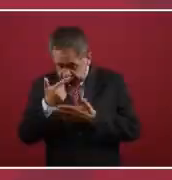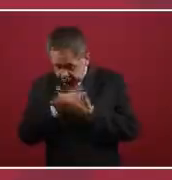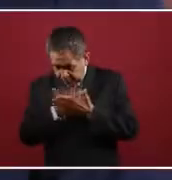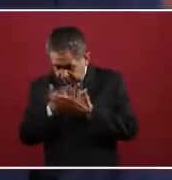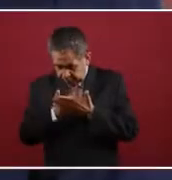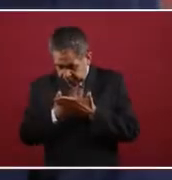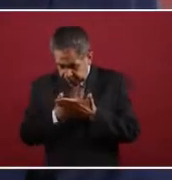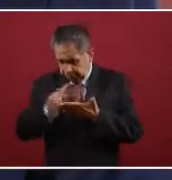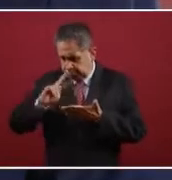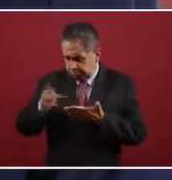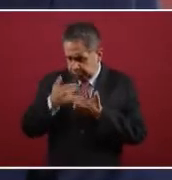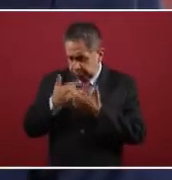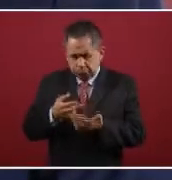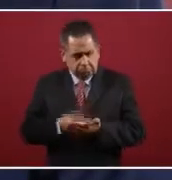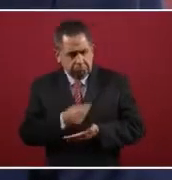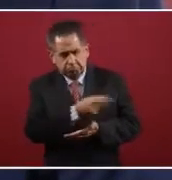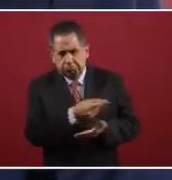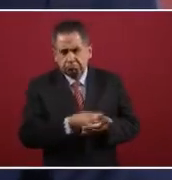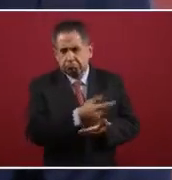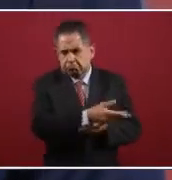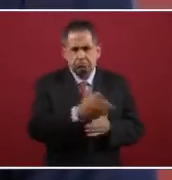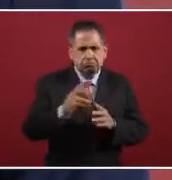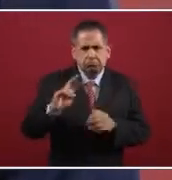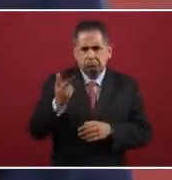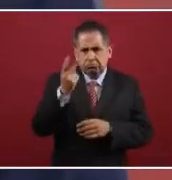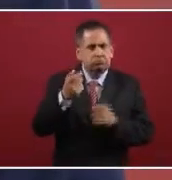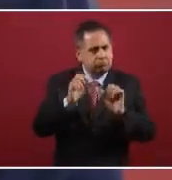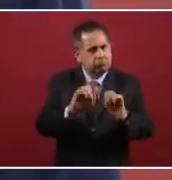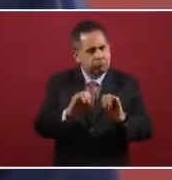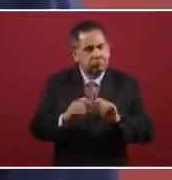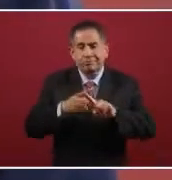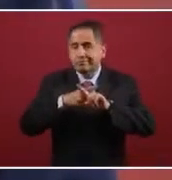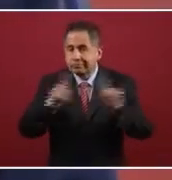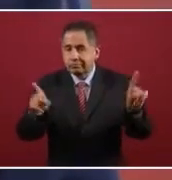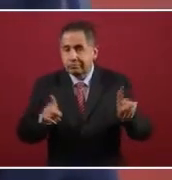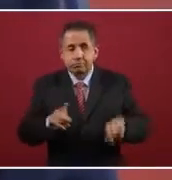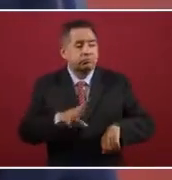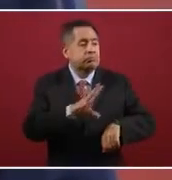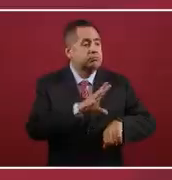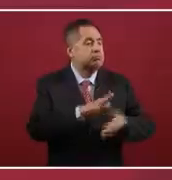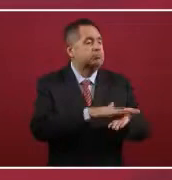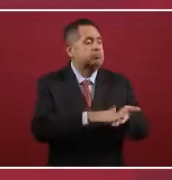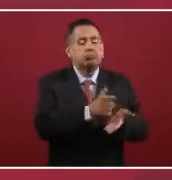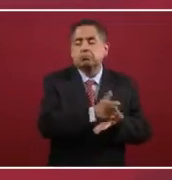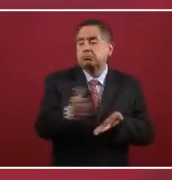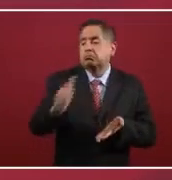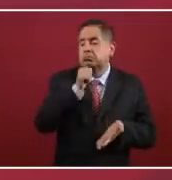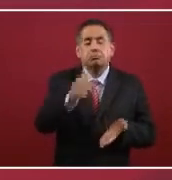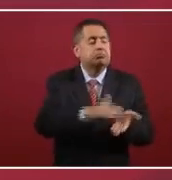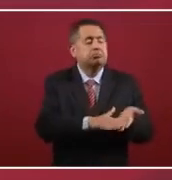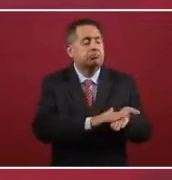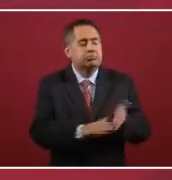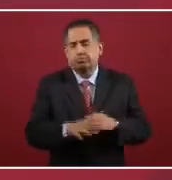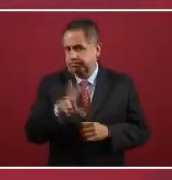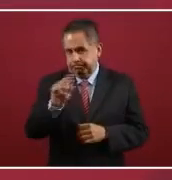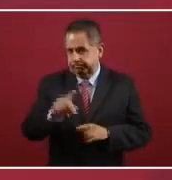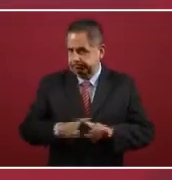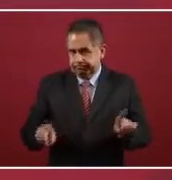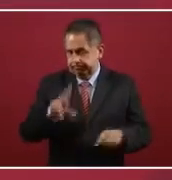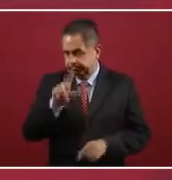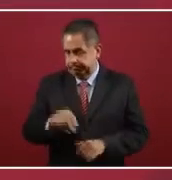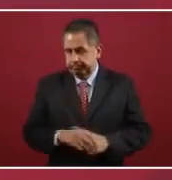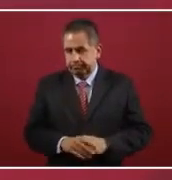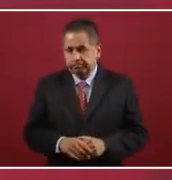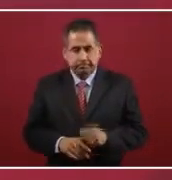mecanismos de Hacienda, y otra cosa es la condonación de los impuestos. O